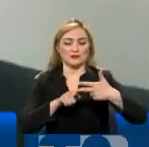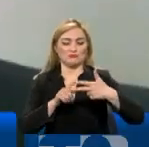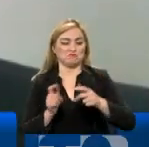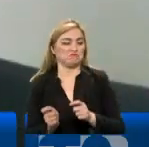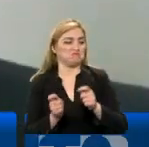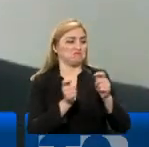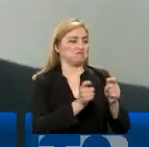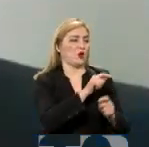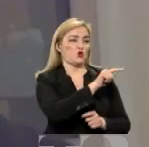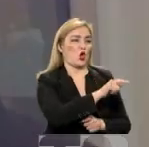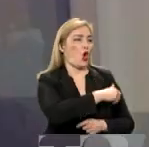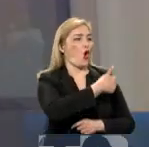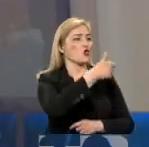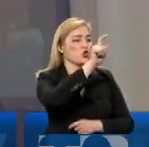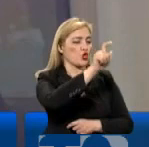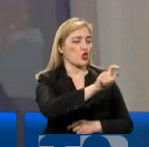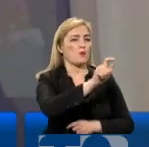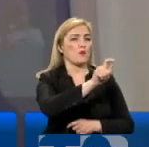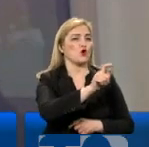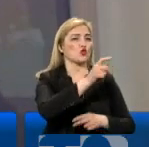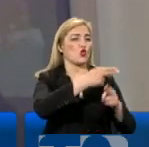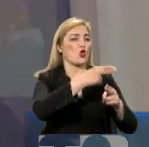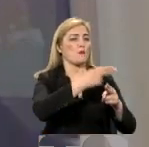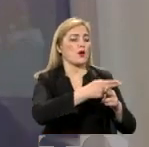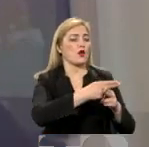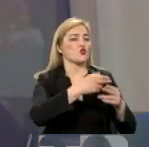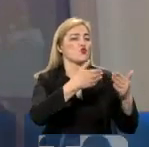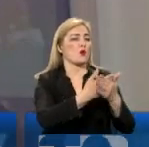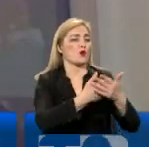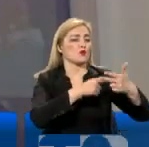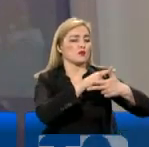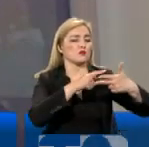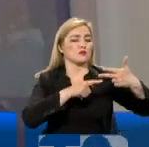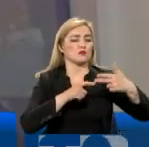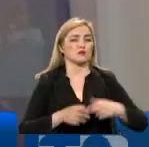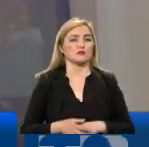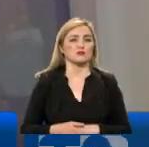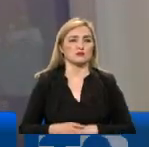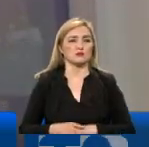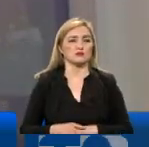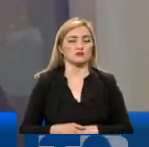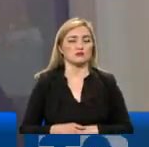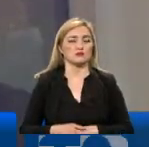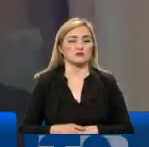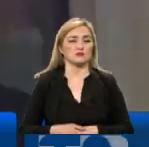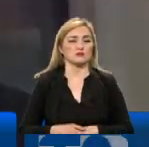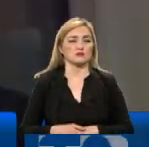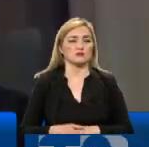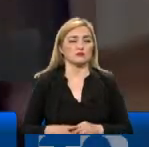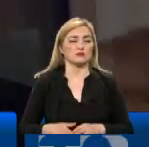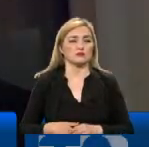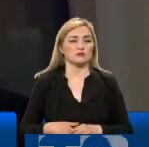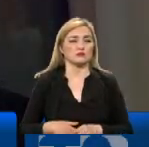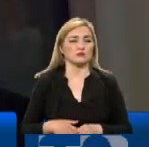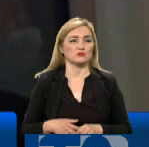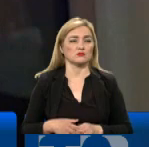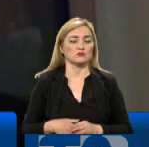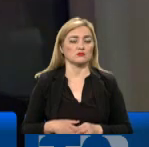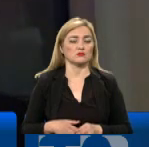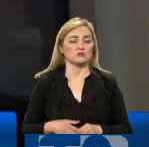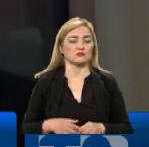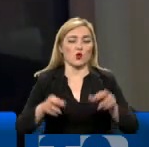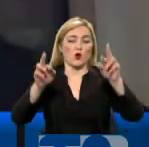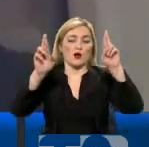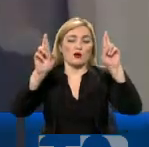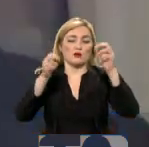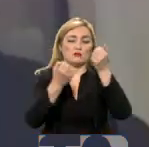que él escoja otros tres nombres. No voy a estar tampoco de acuerdo con esa tesis. Acá, ojalá apoyen